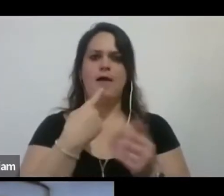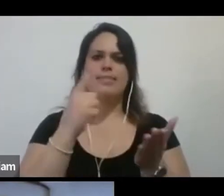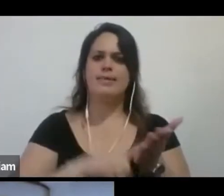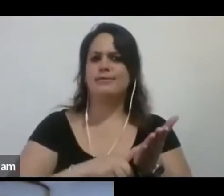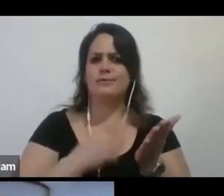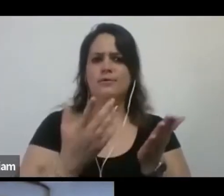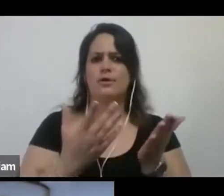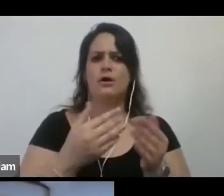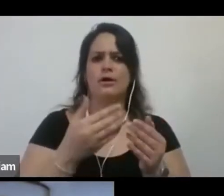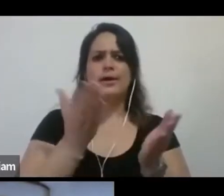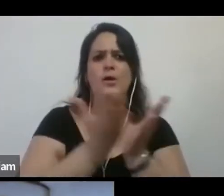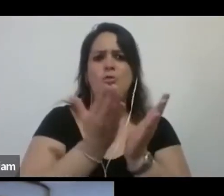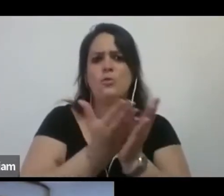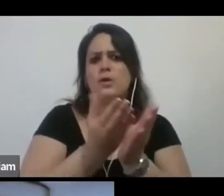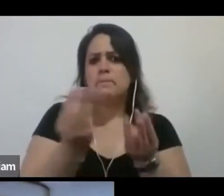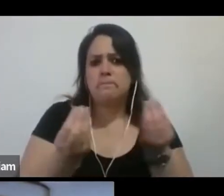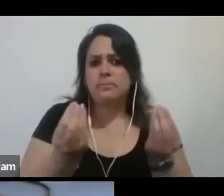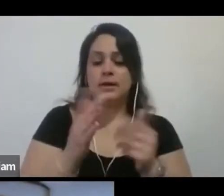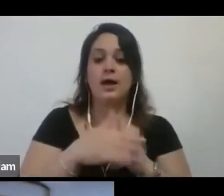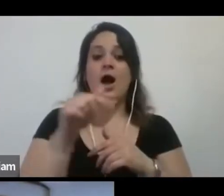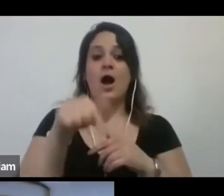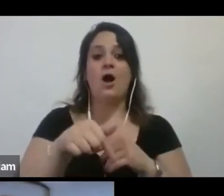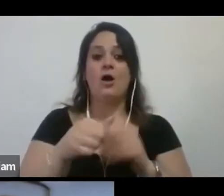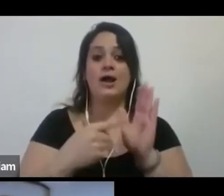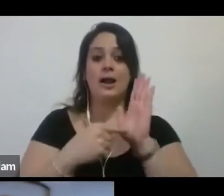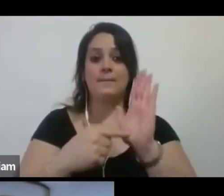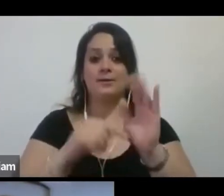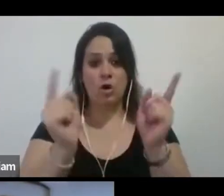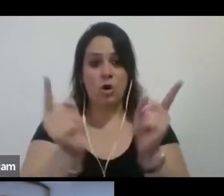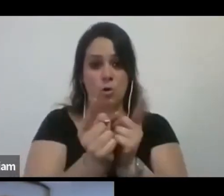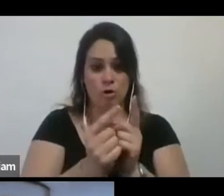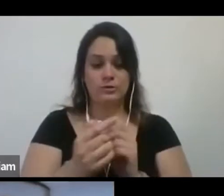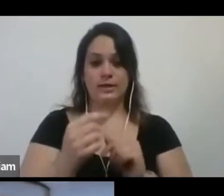de qué carrera elegir, vamos a compartir una breve presentación.